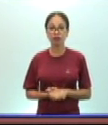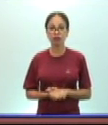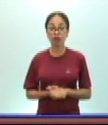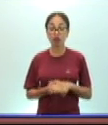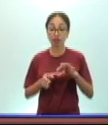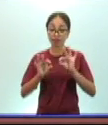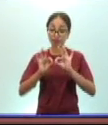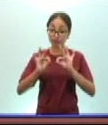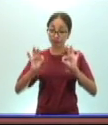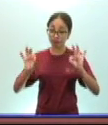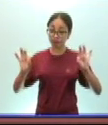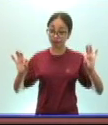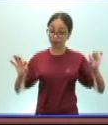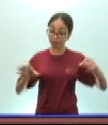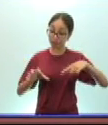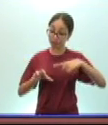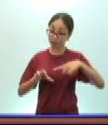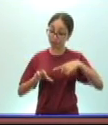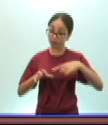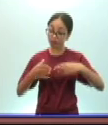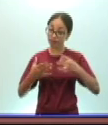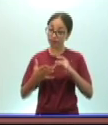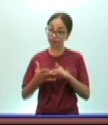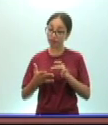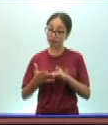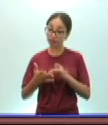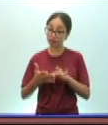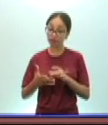El agitador de vidrio, que ya ustedes lo conocen.